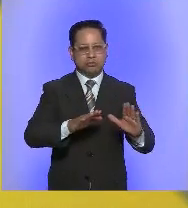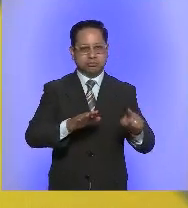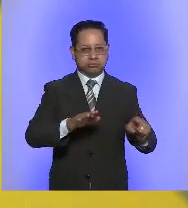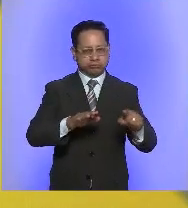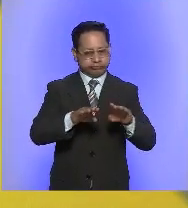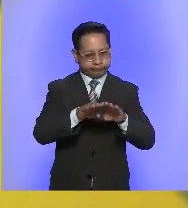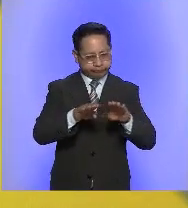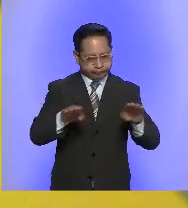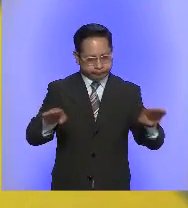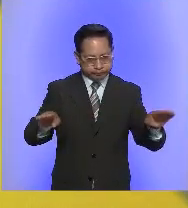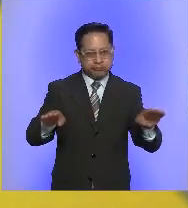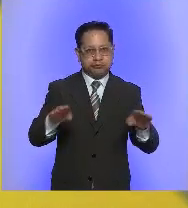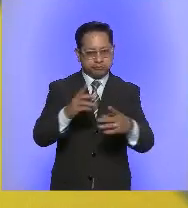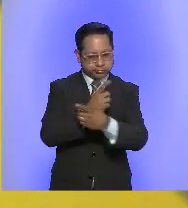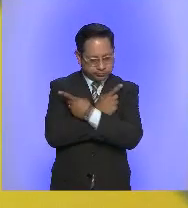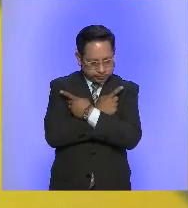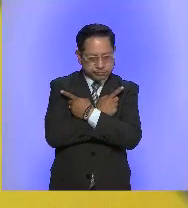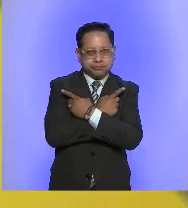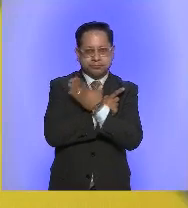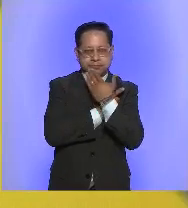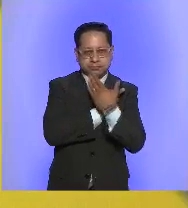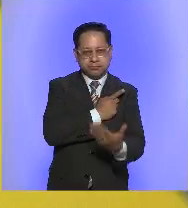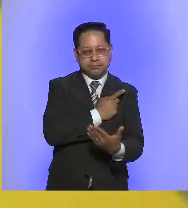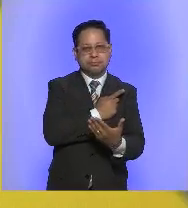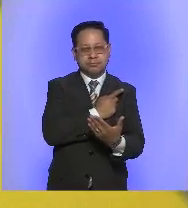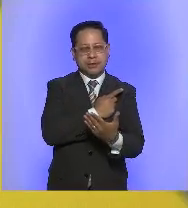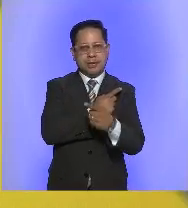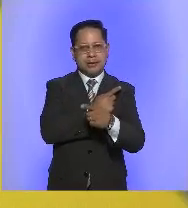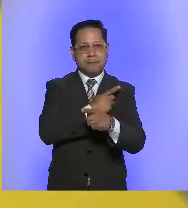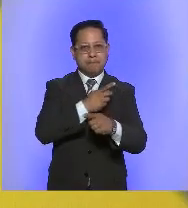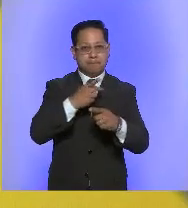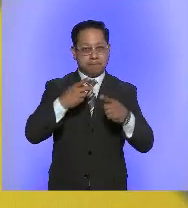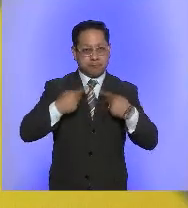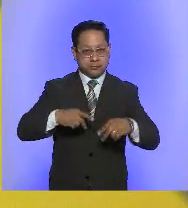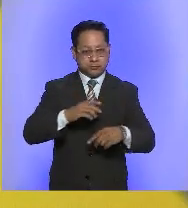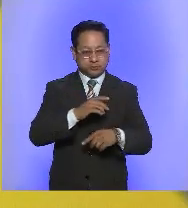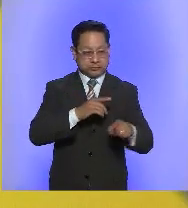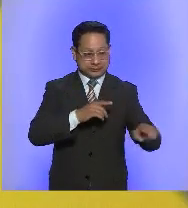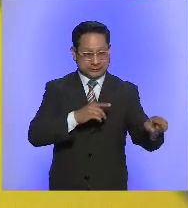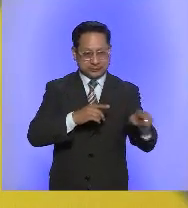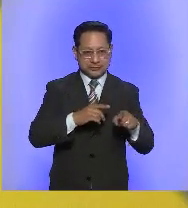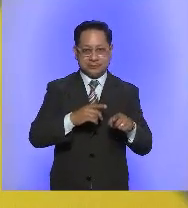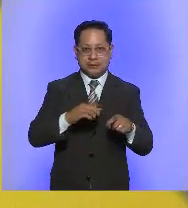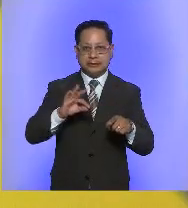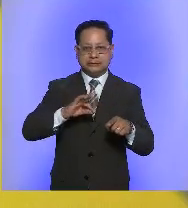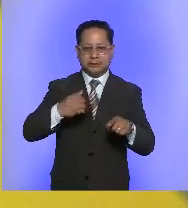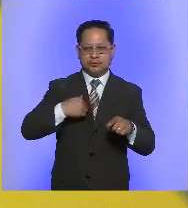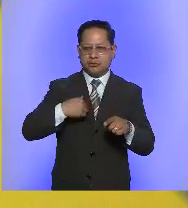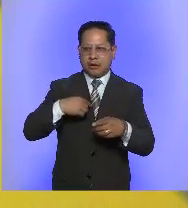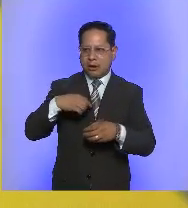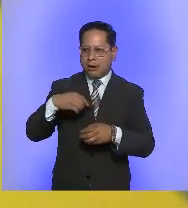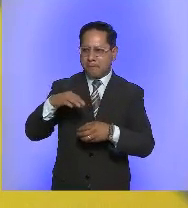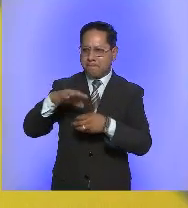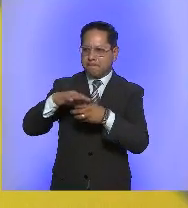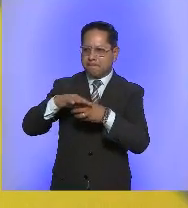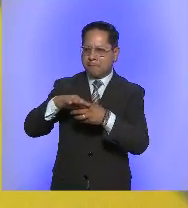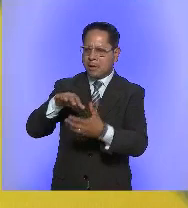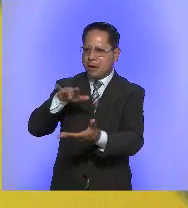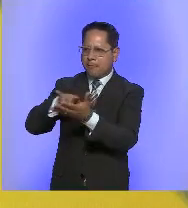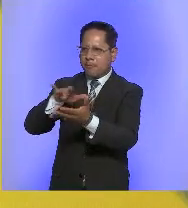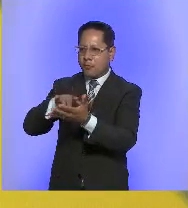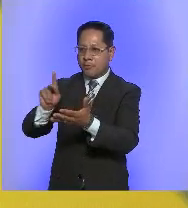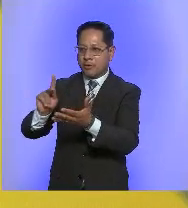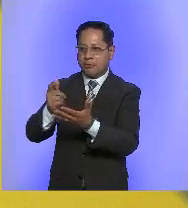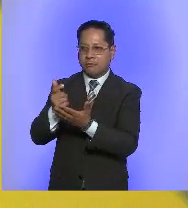día, para que el ciudadano no acepte vender su voto, para que el ciudadano vote de manera informada y de